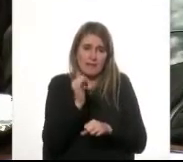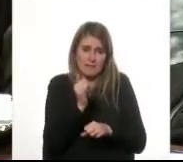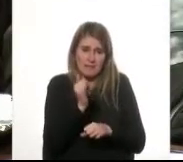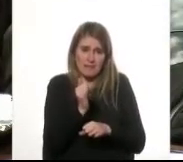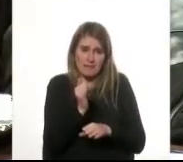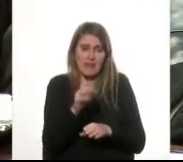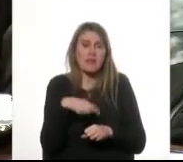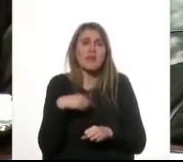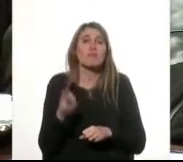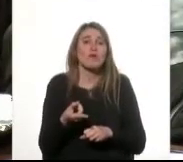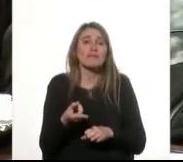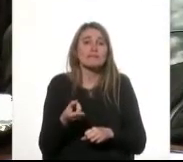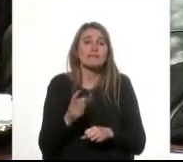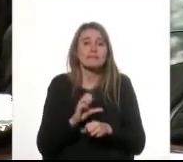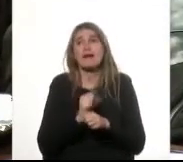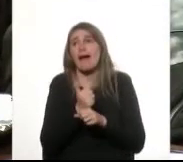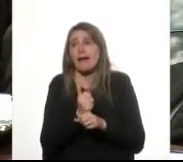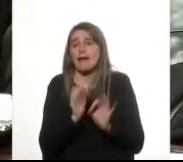¿Y después qué?